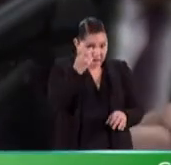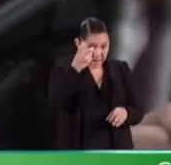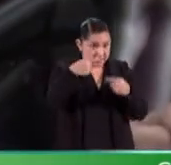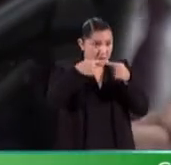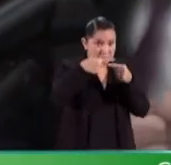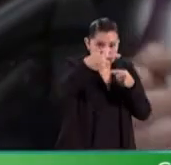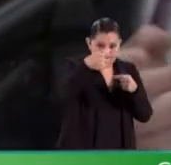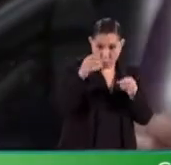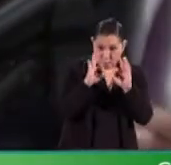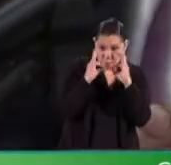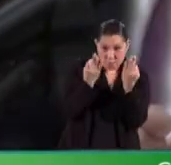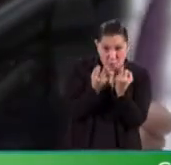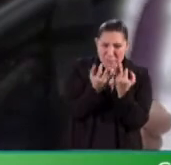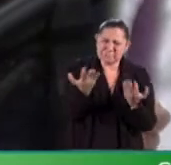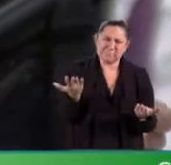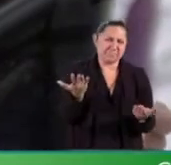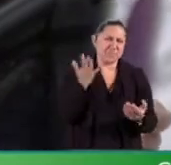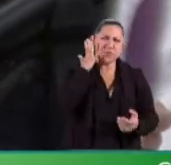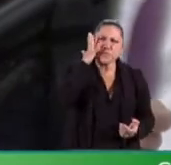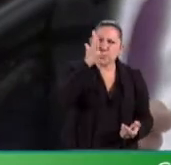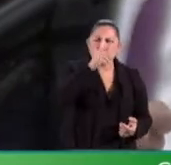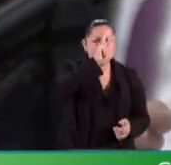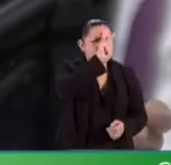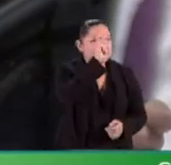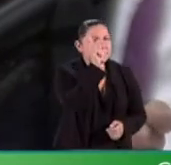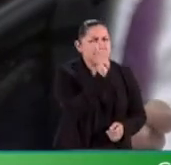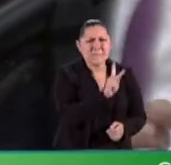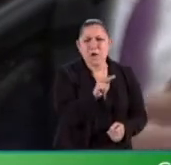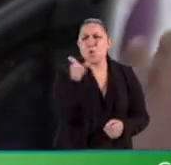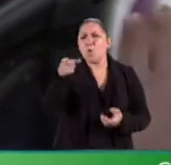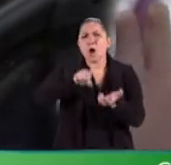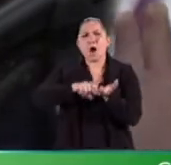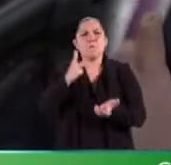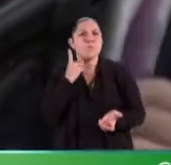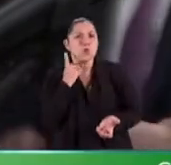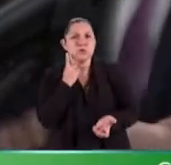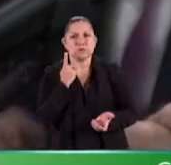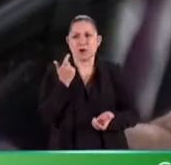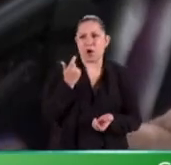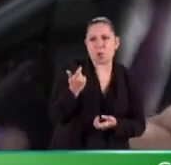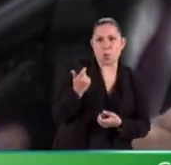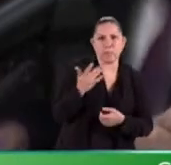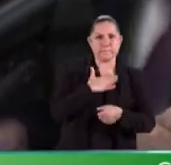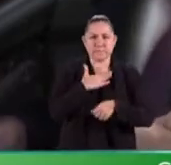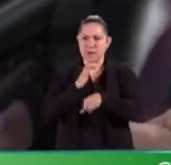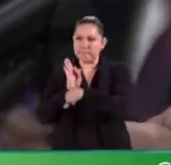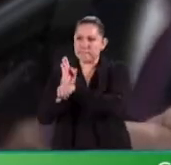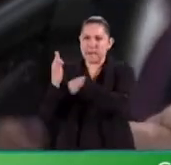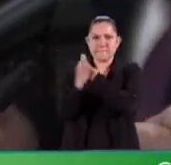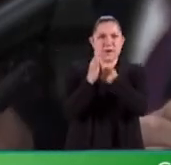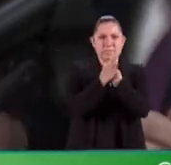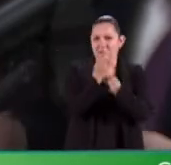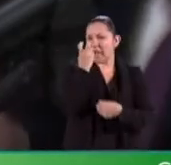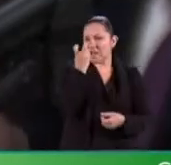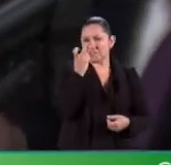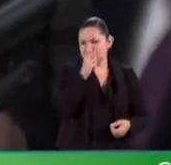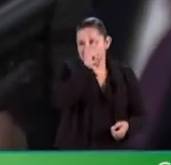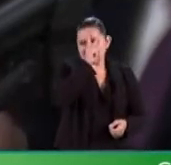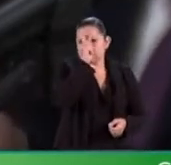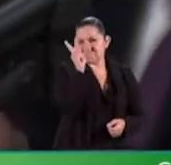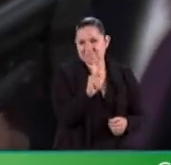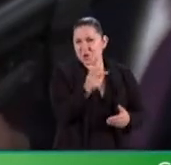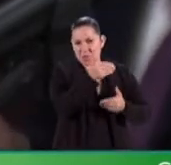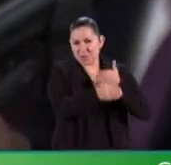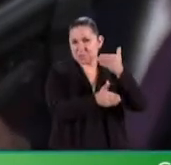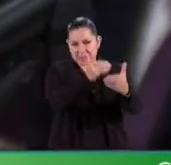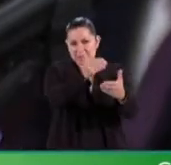políticas, de poderes fácticos y de intereses económicos. Y este, hay que señalarlo, ha sido el sello distintivo de las reformas